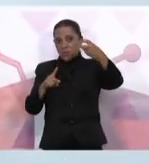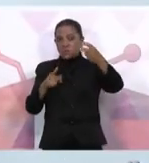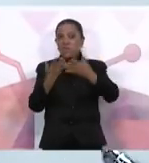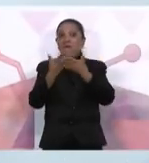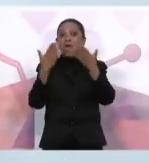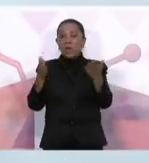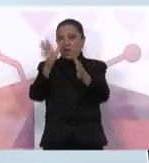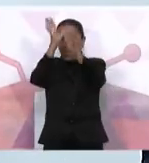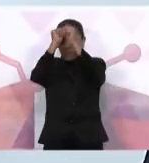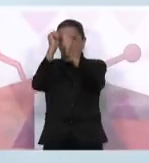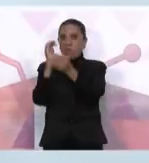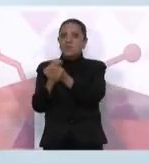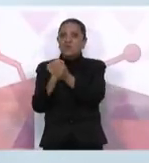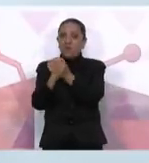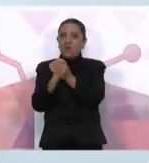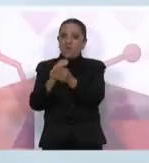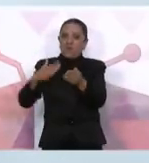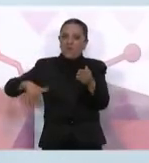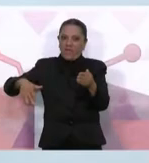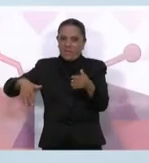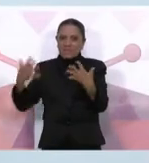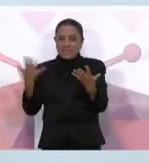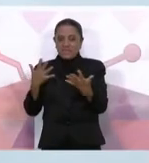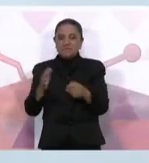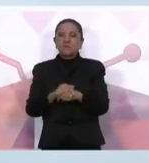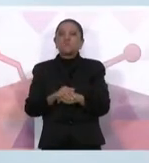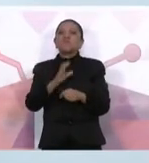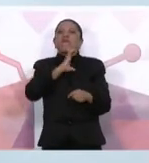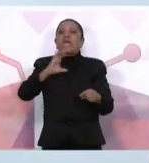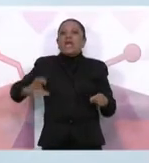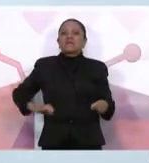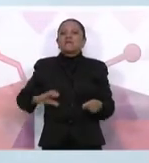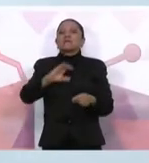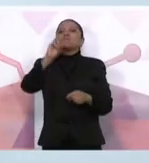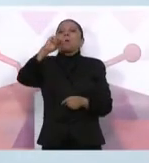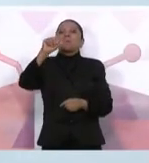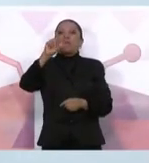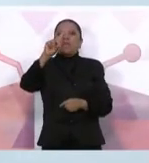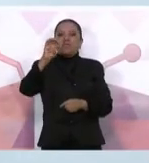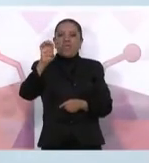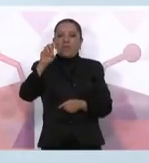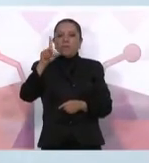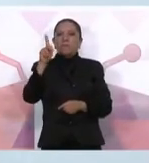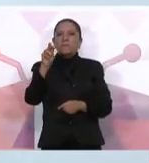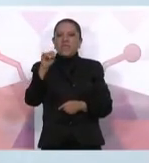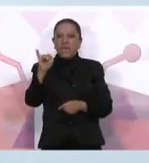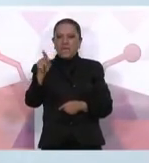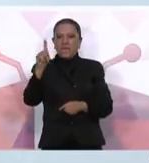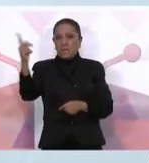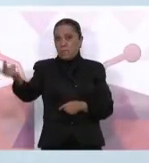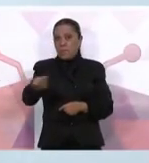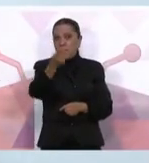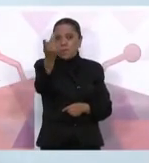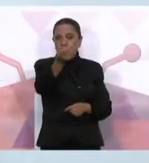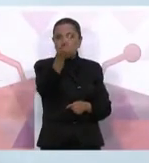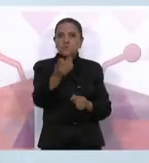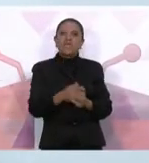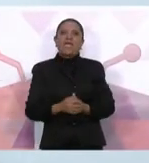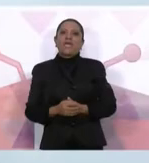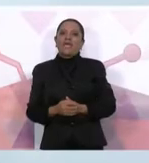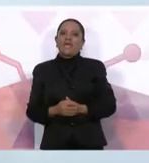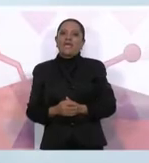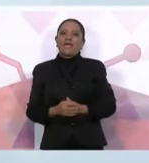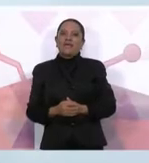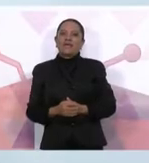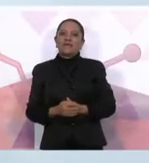que se hizo previamente al candidato jorge meade ocaranza del freeze preguntar a la